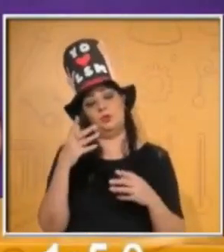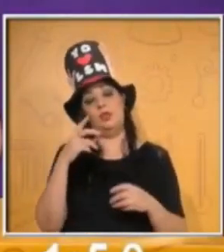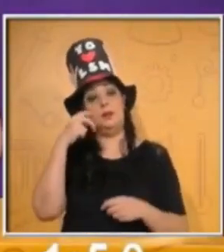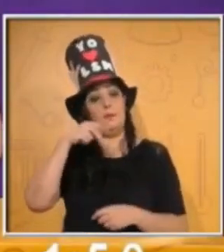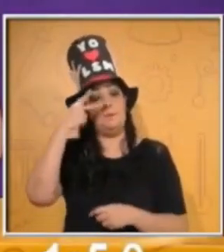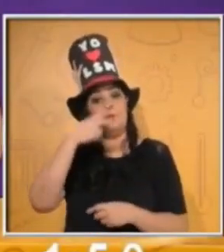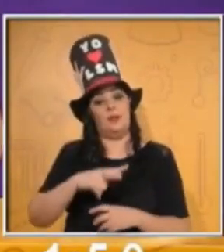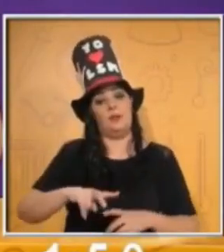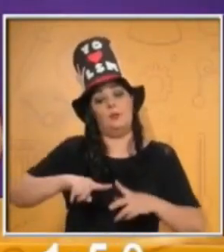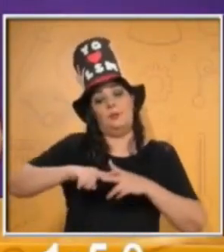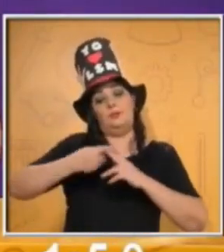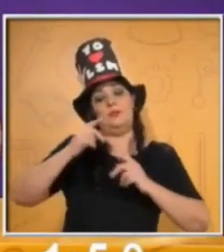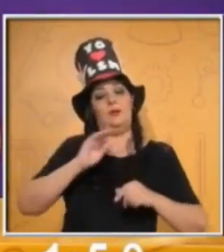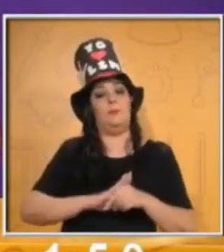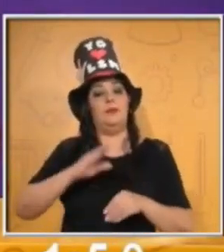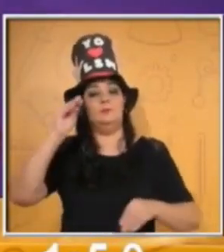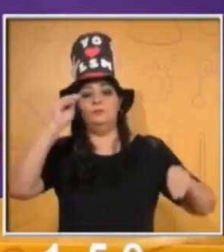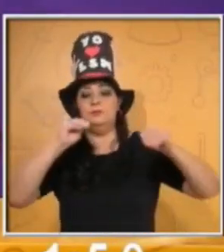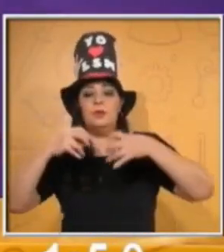¿verdad?